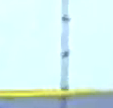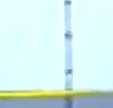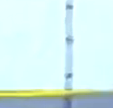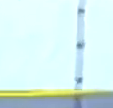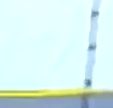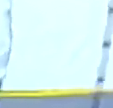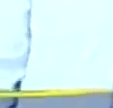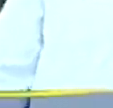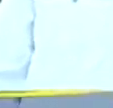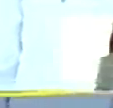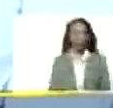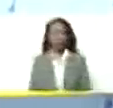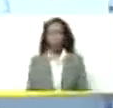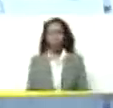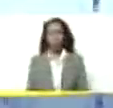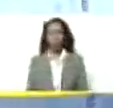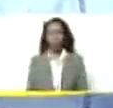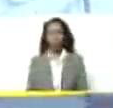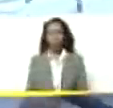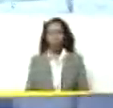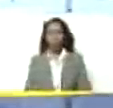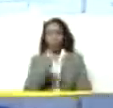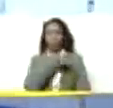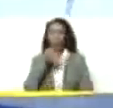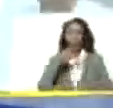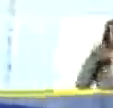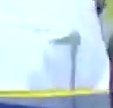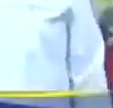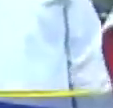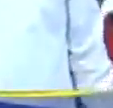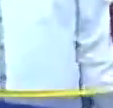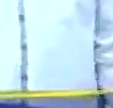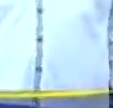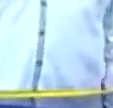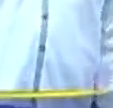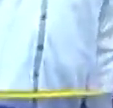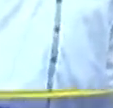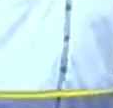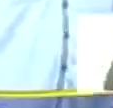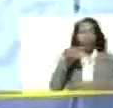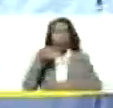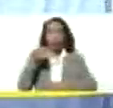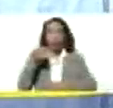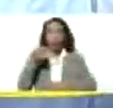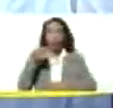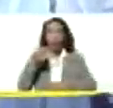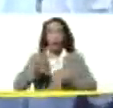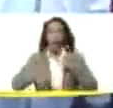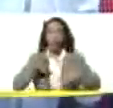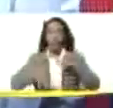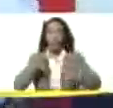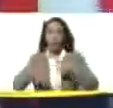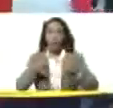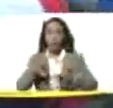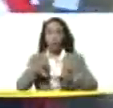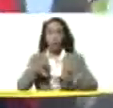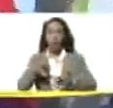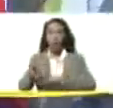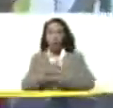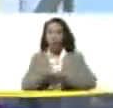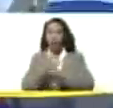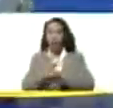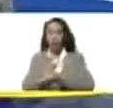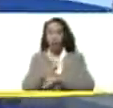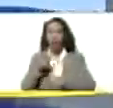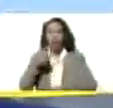los esfuerzos extraordinarios para el éxito de este extraordinario evento, ministro. Muchísimas gracias, señor gobernador. Bienvenido,